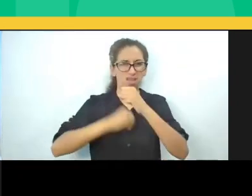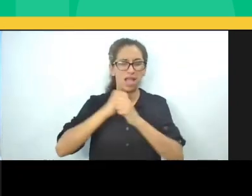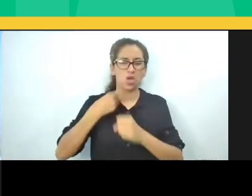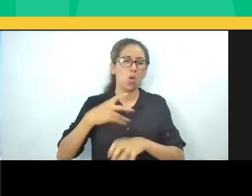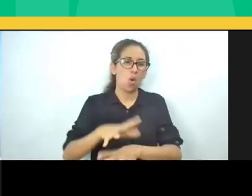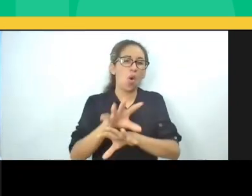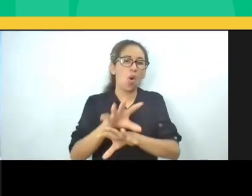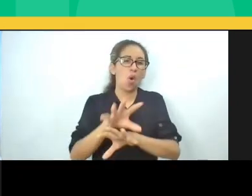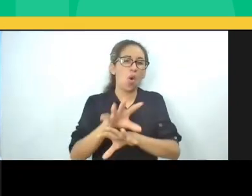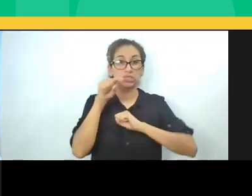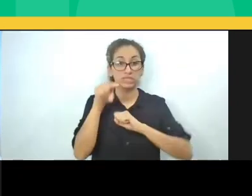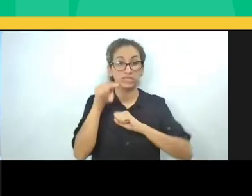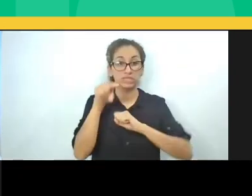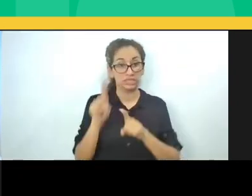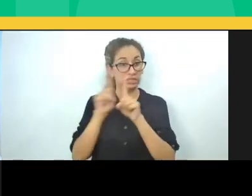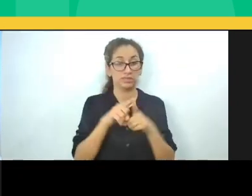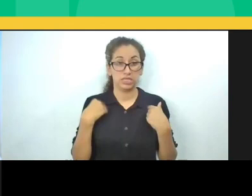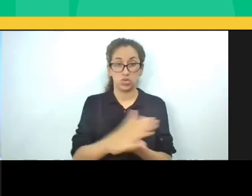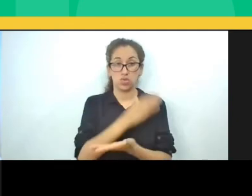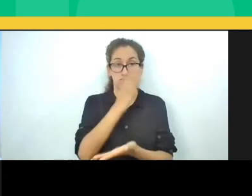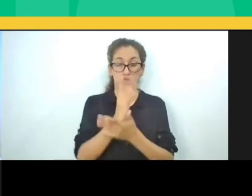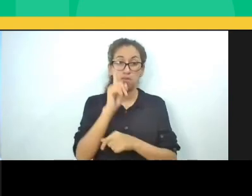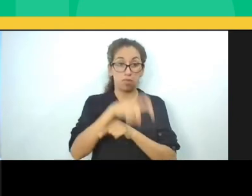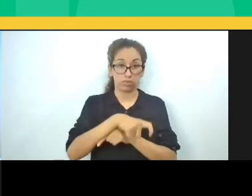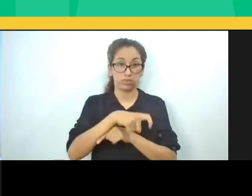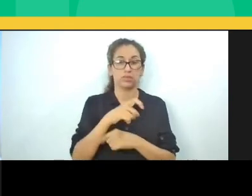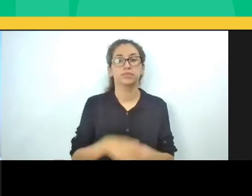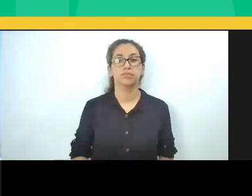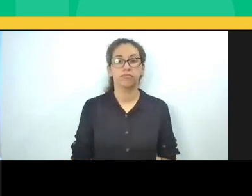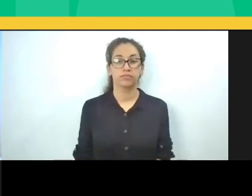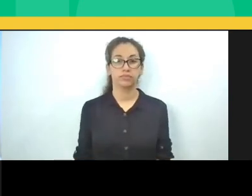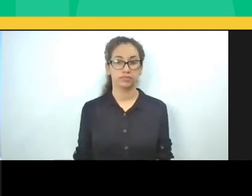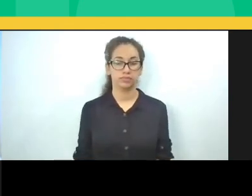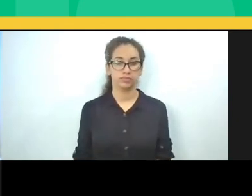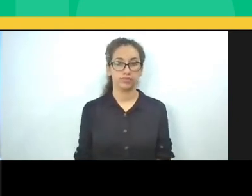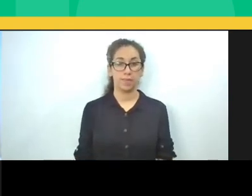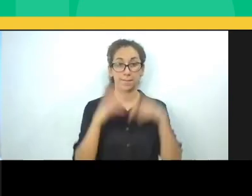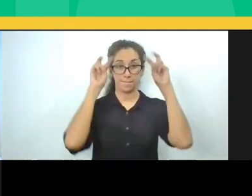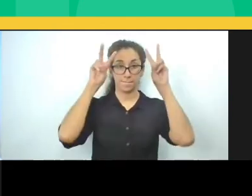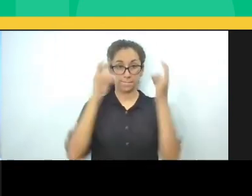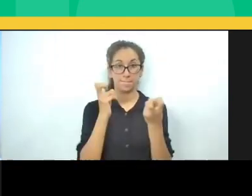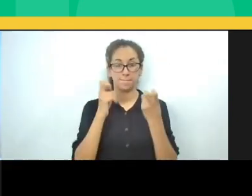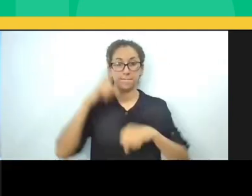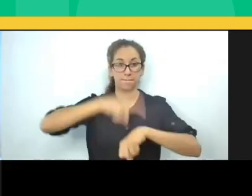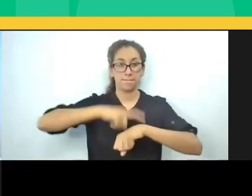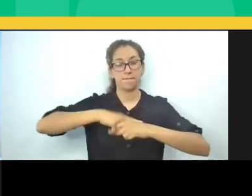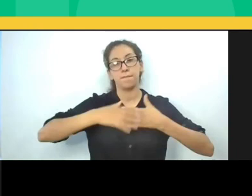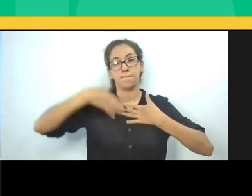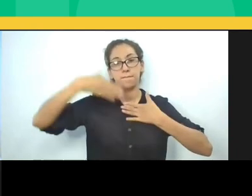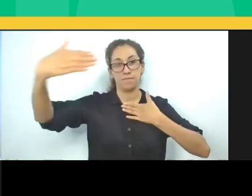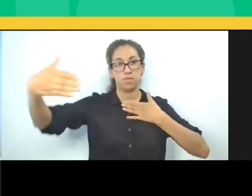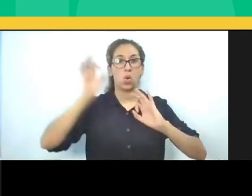a causar algún tema de erección? Me imagino algún problema, ¿no? Porque si algún tema de erección a largo plazo,